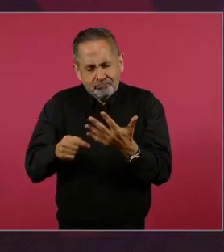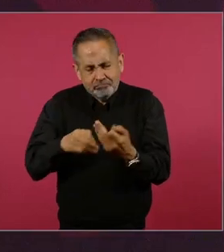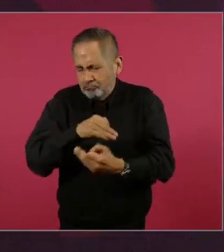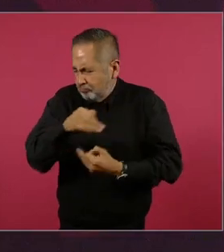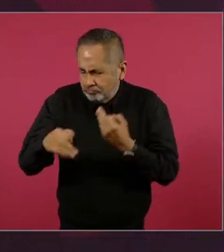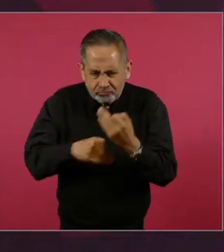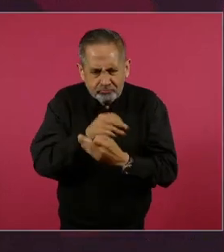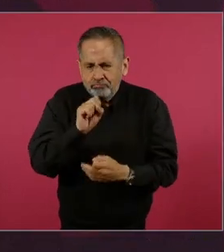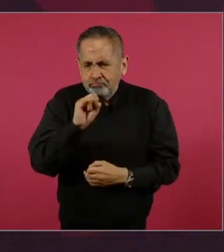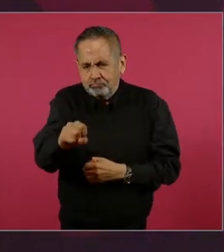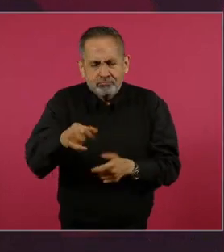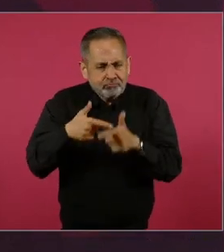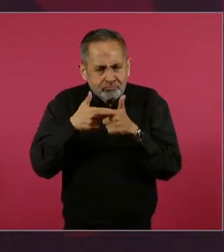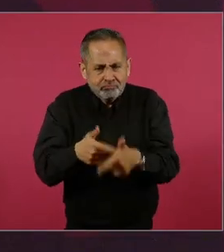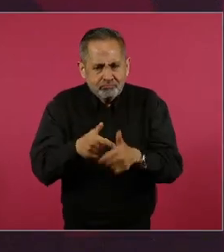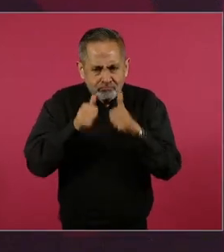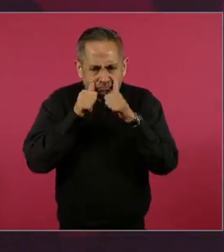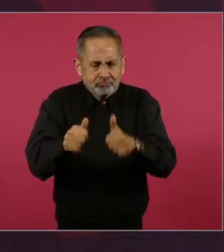que